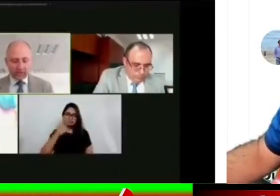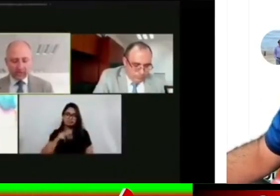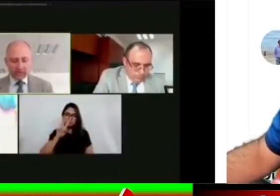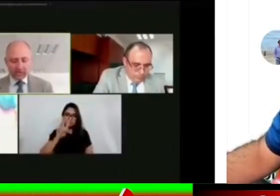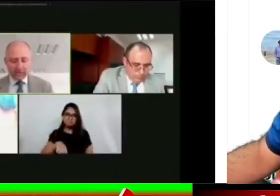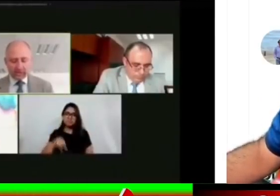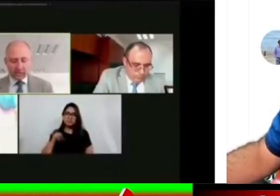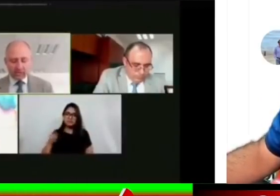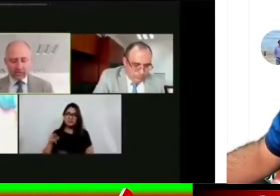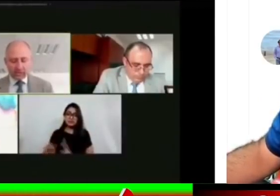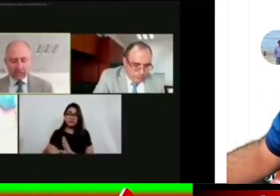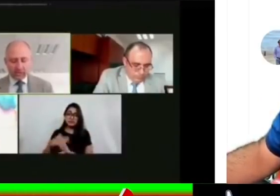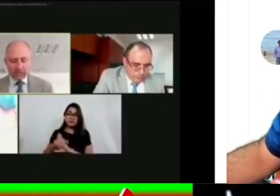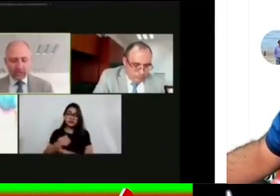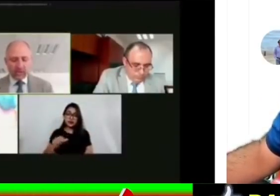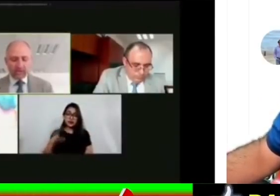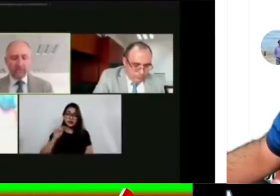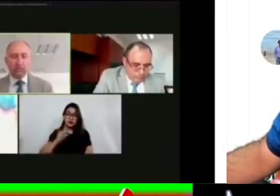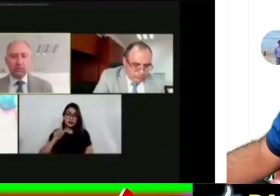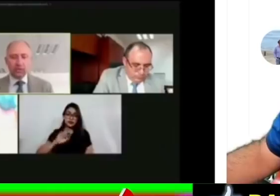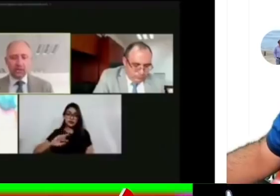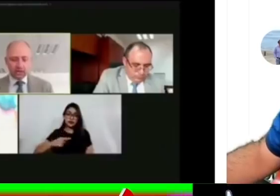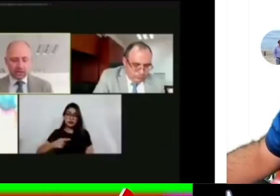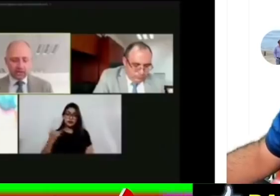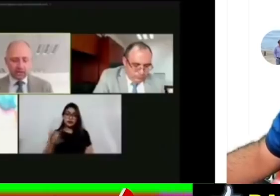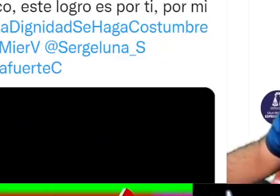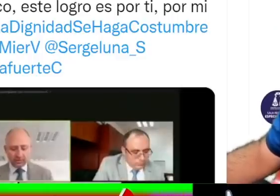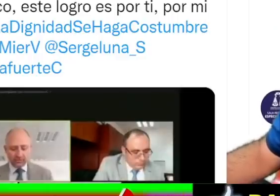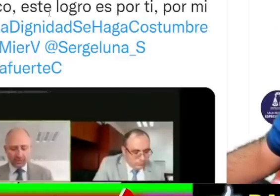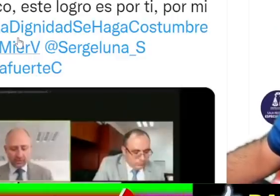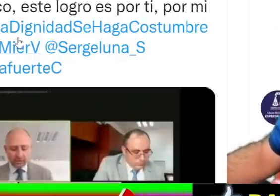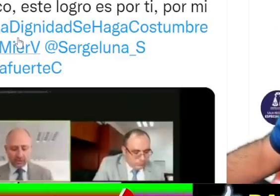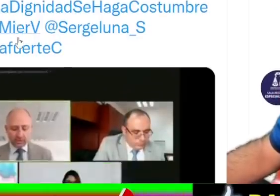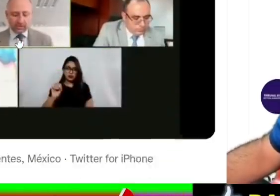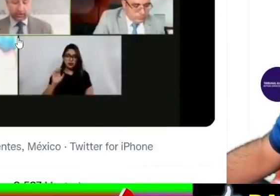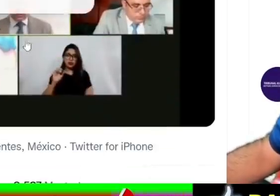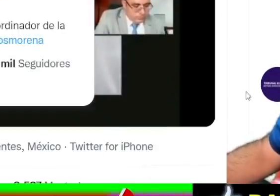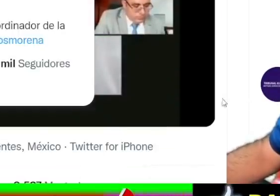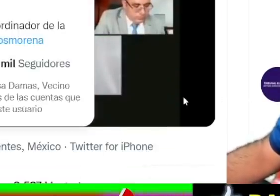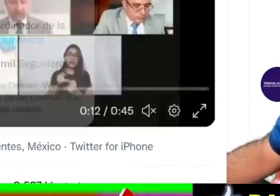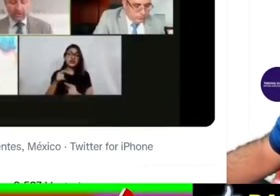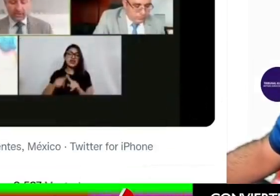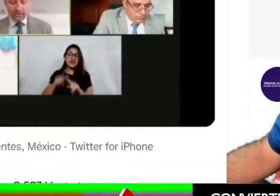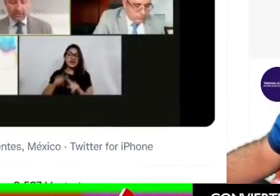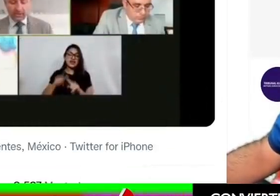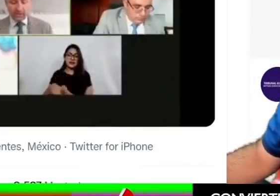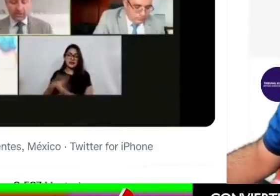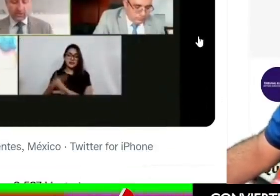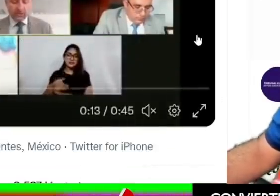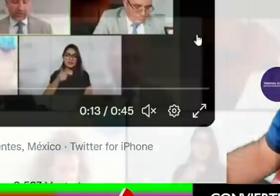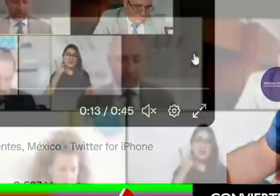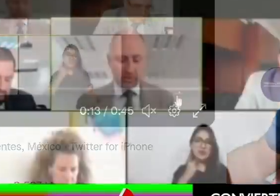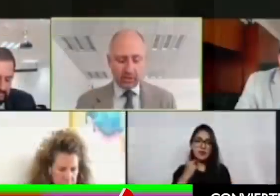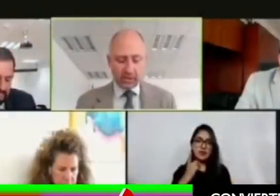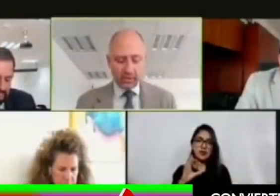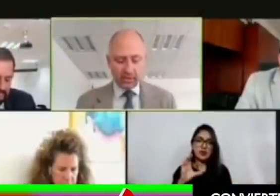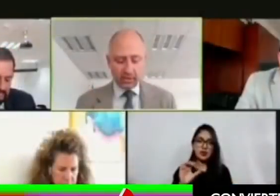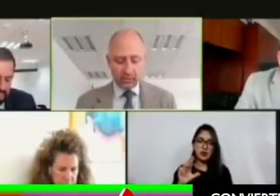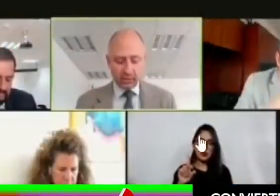ahí que puede aparecer, pero me quedan mis dudas, pero ahorita lo hablamos. Vamos a escuchar el siguiente segmento de